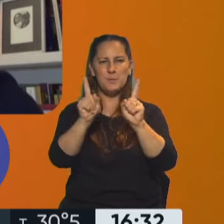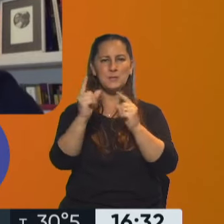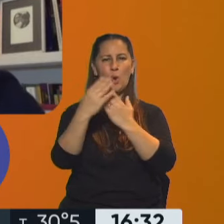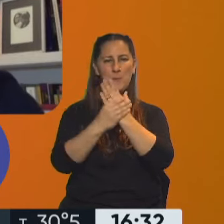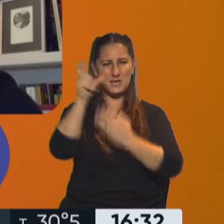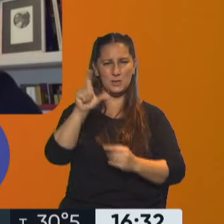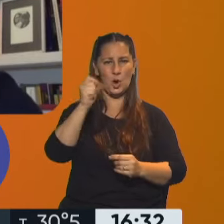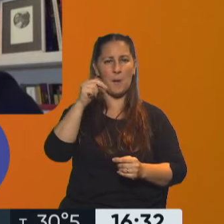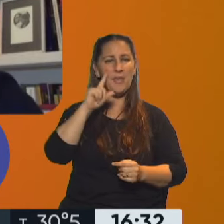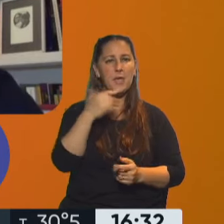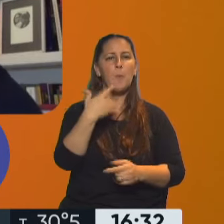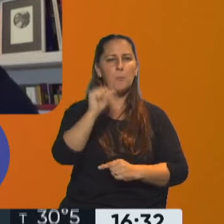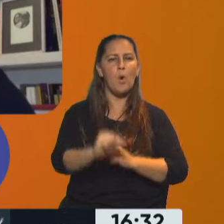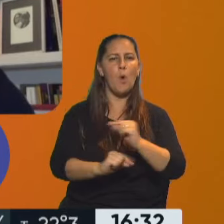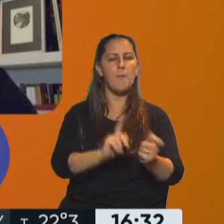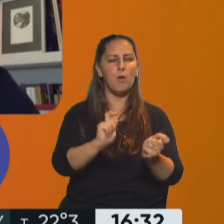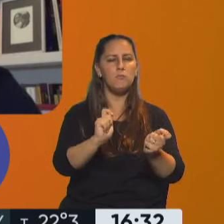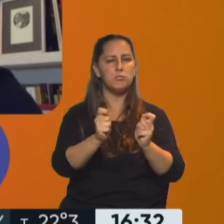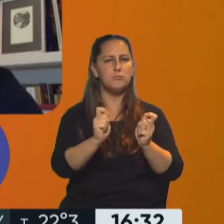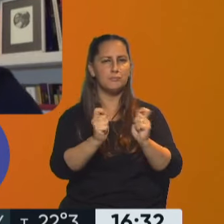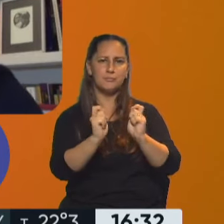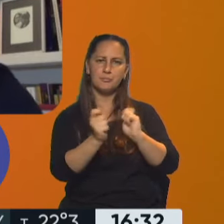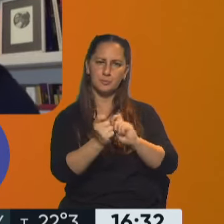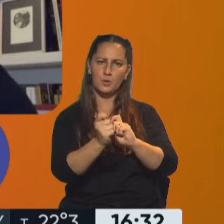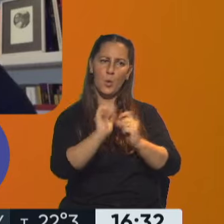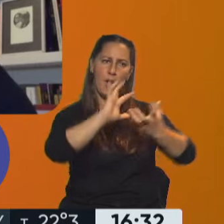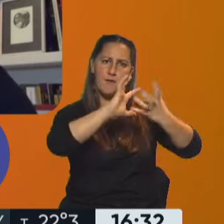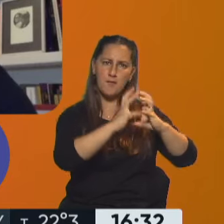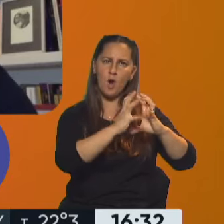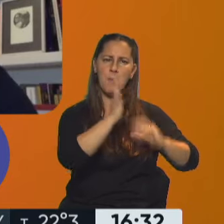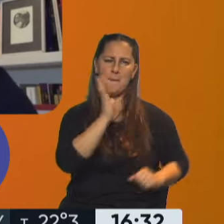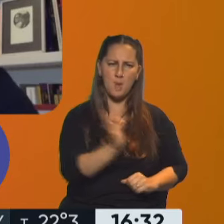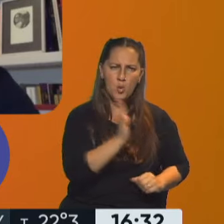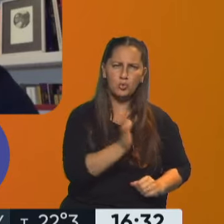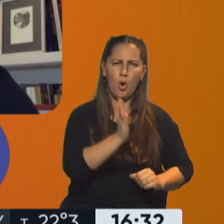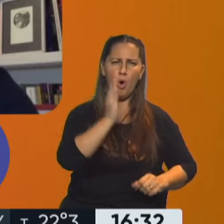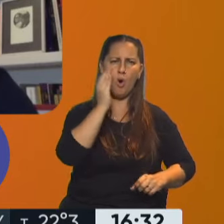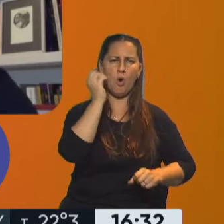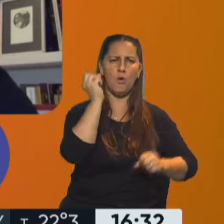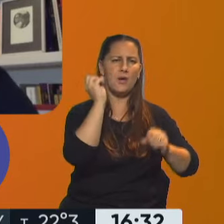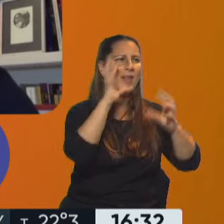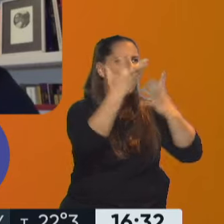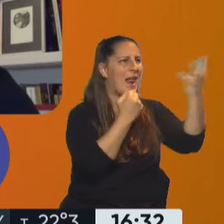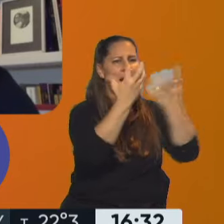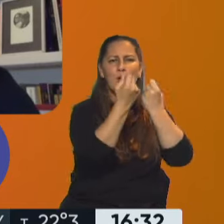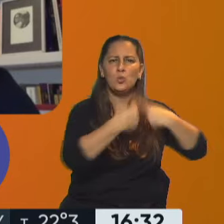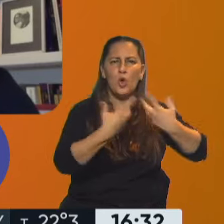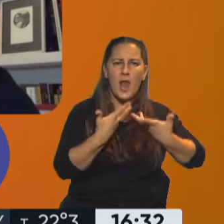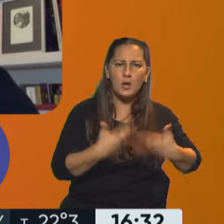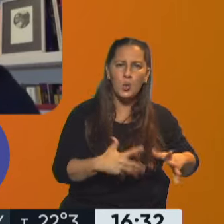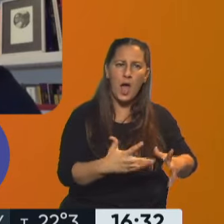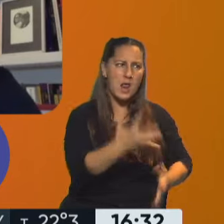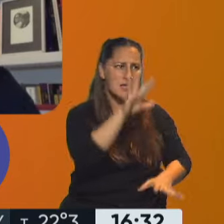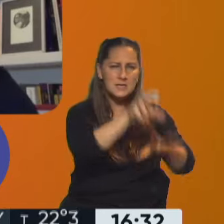una transición. Poder salir de un modelo productivo y de explotación de recursos naturales y de consumo